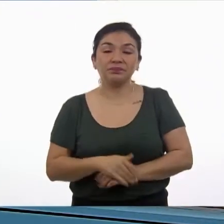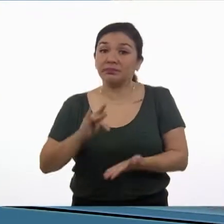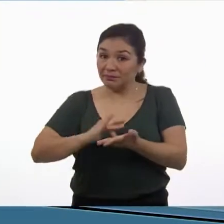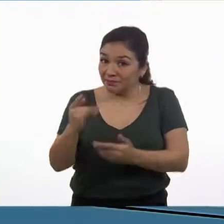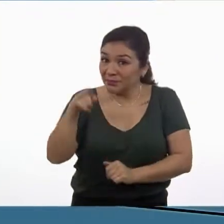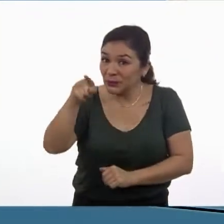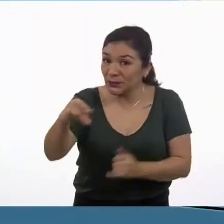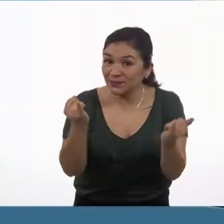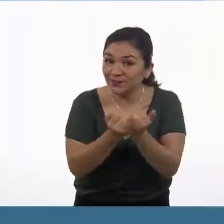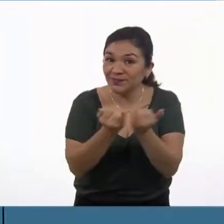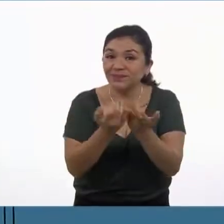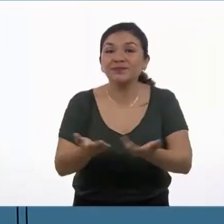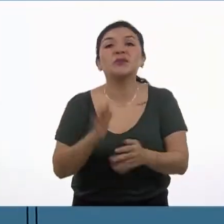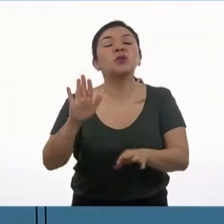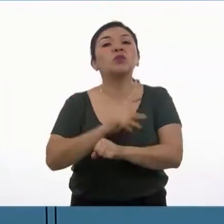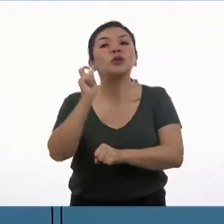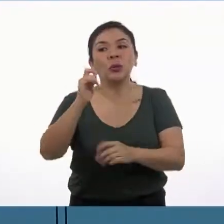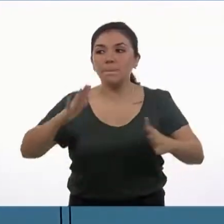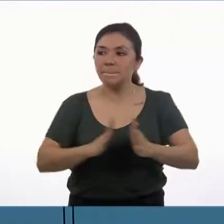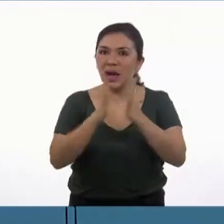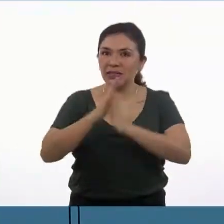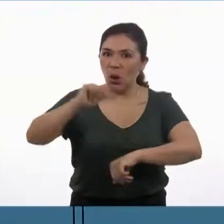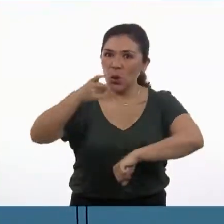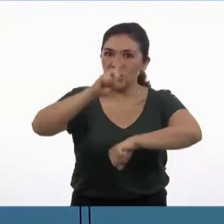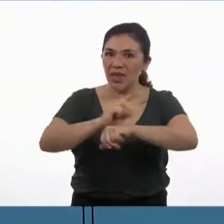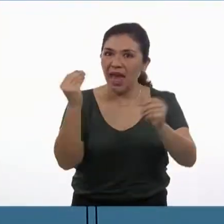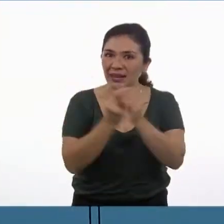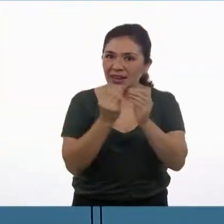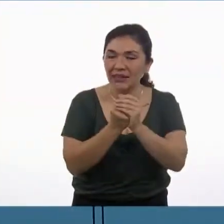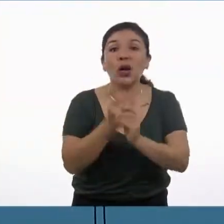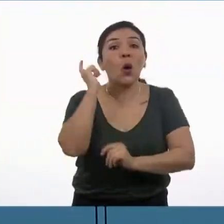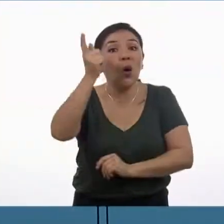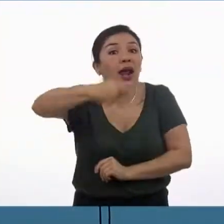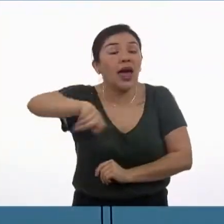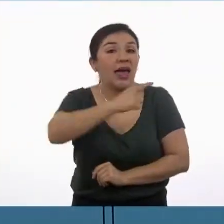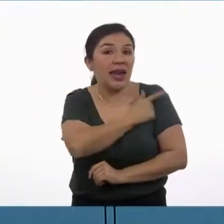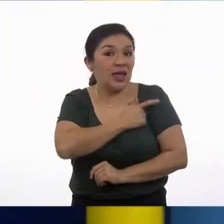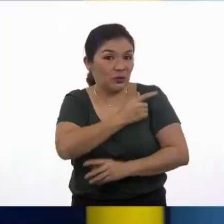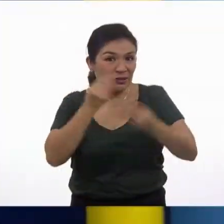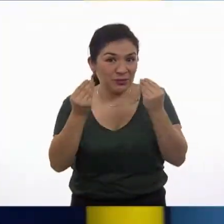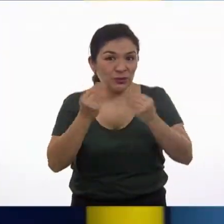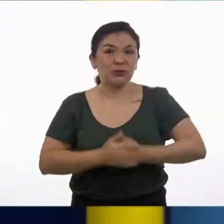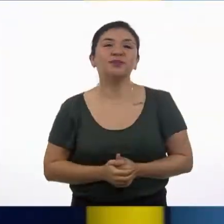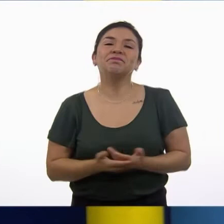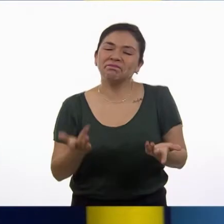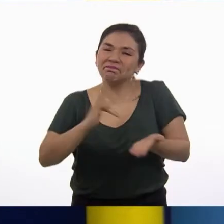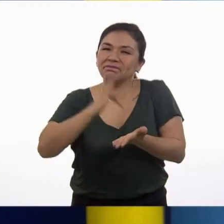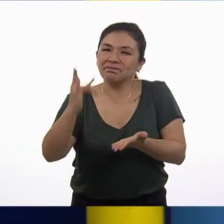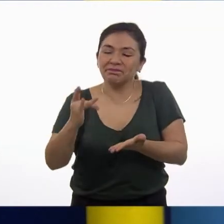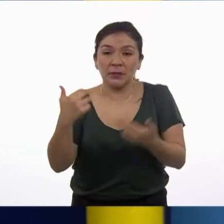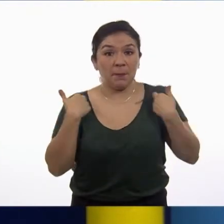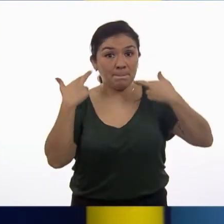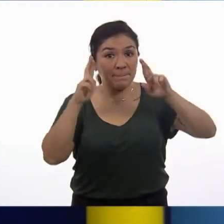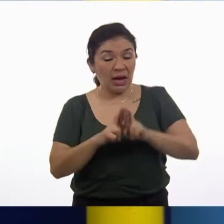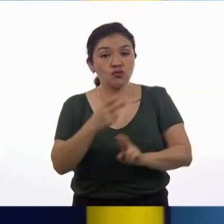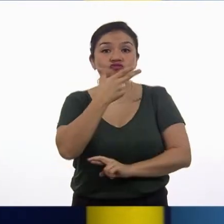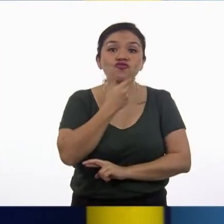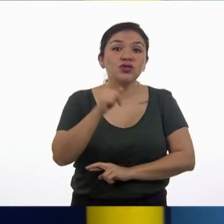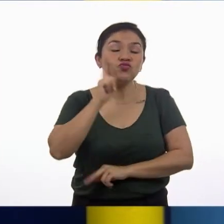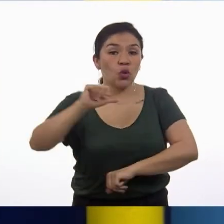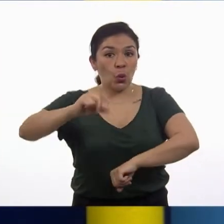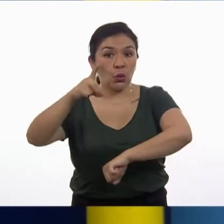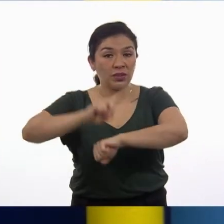a ti por haber participado en la clase y esperamos que les haya gustado mucho. Agradecemos a los maestros y maestras que